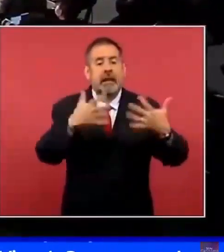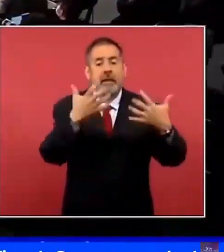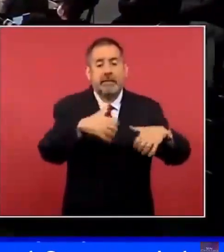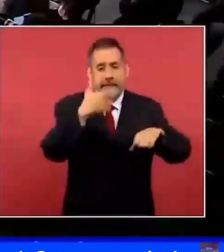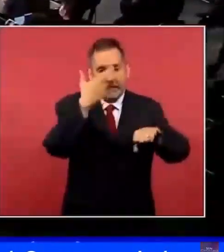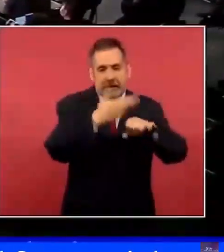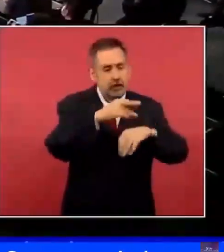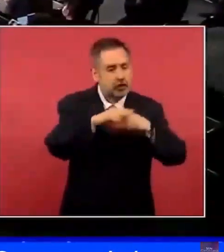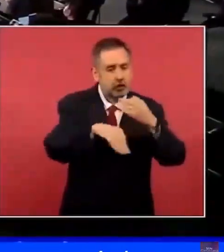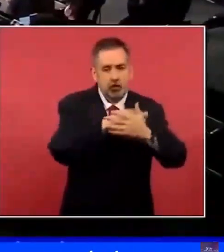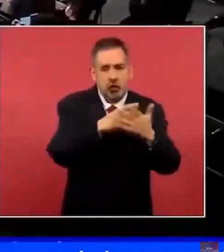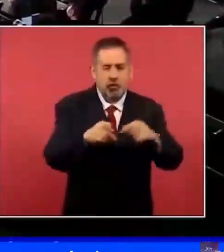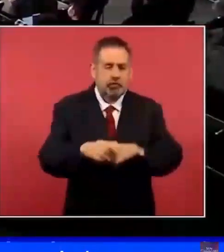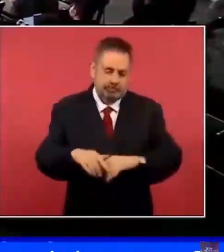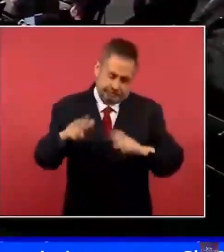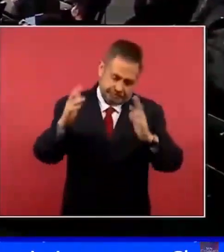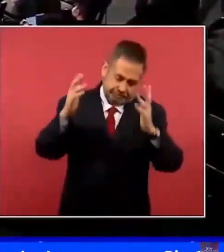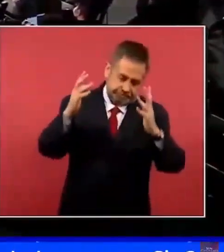Un aplauso.